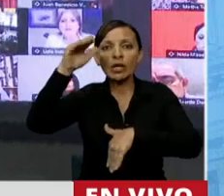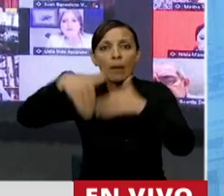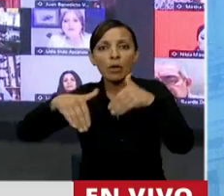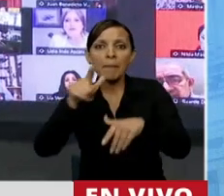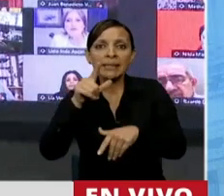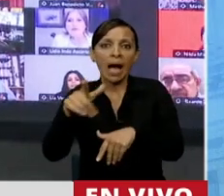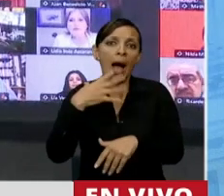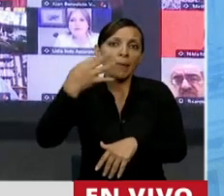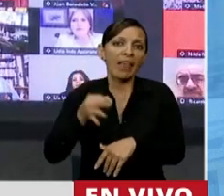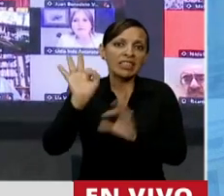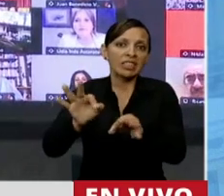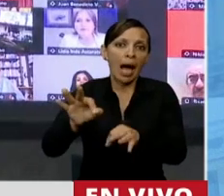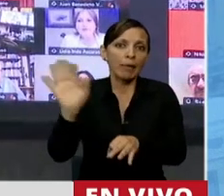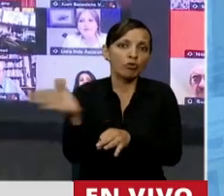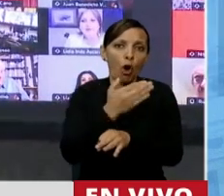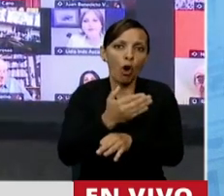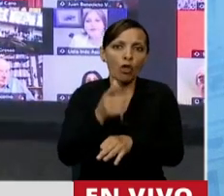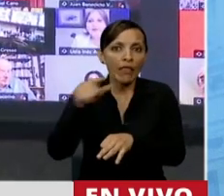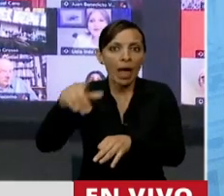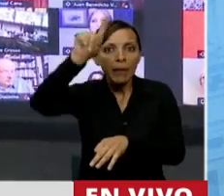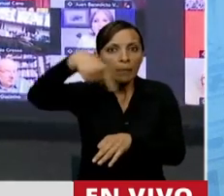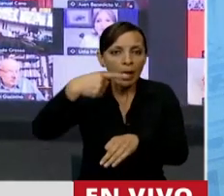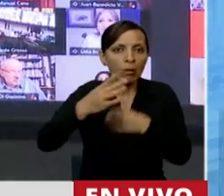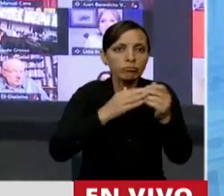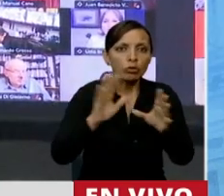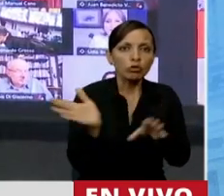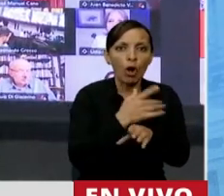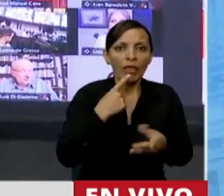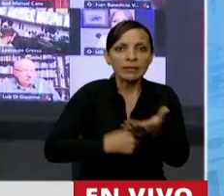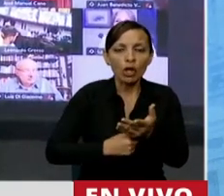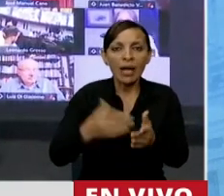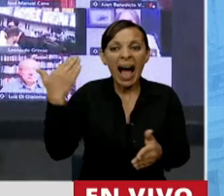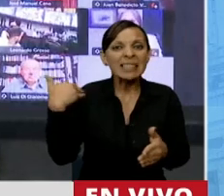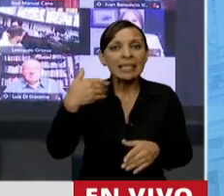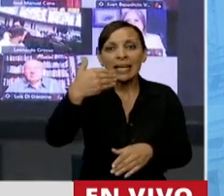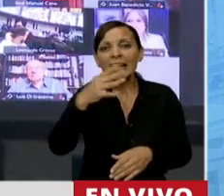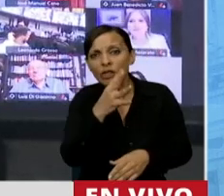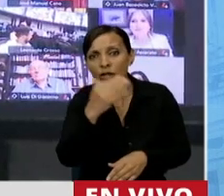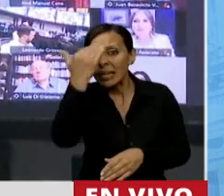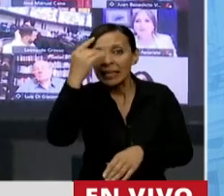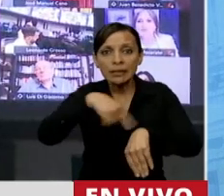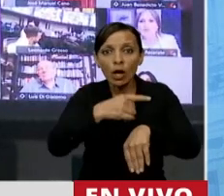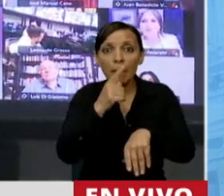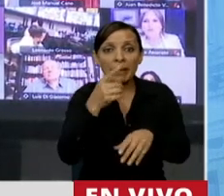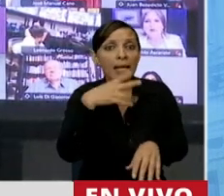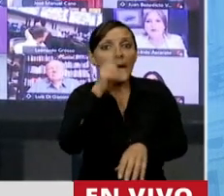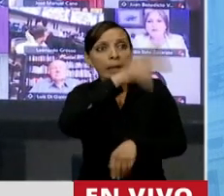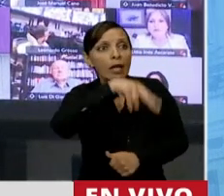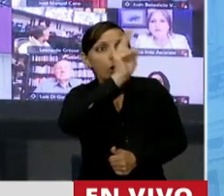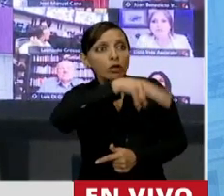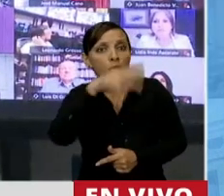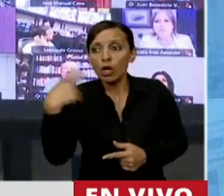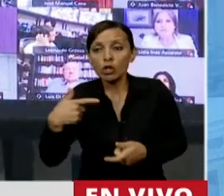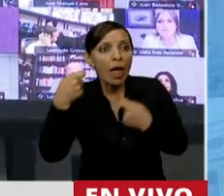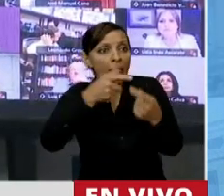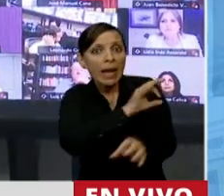dueños de la verdad y a partir de esa verdad se construye todo. Llevamos casi 14, 15 horas discutiendo y la verdad está de un solo lado. Nosotros no tenemos nada